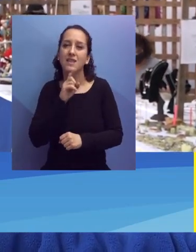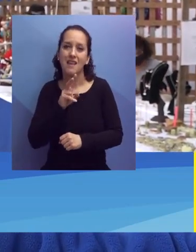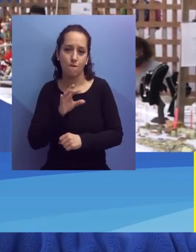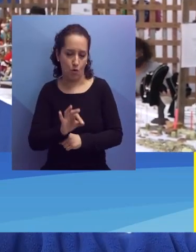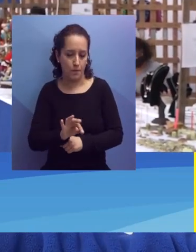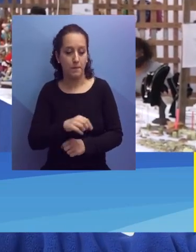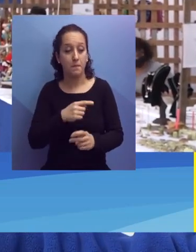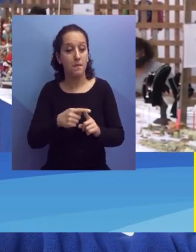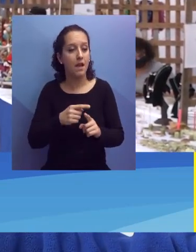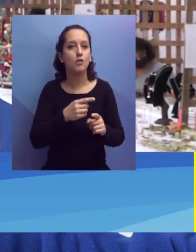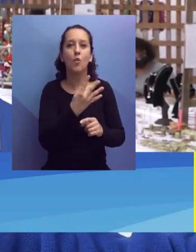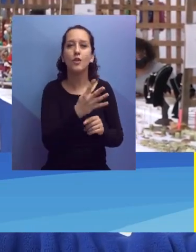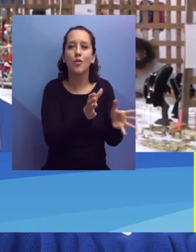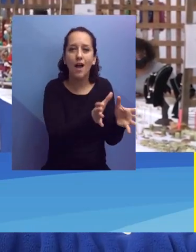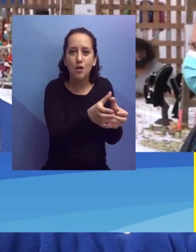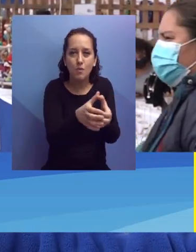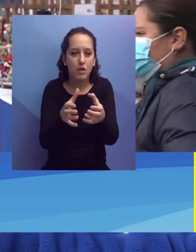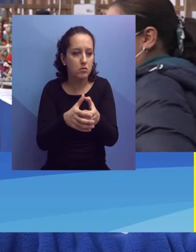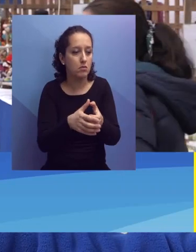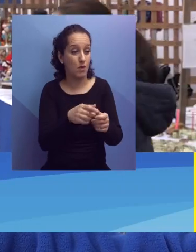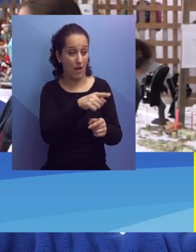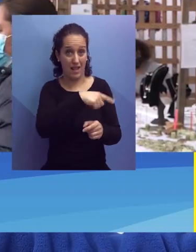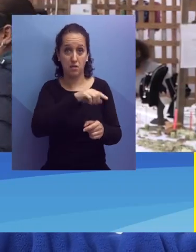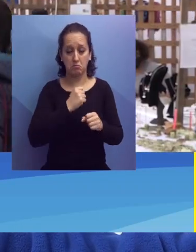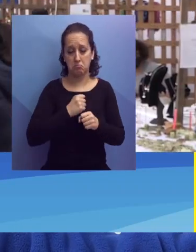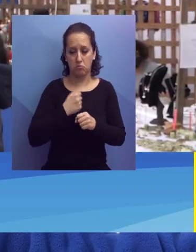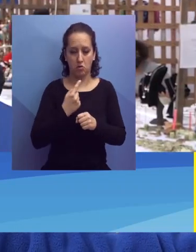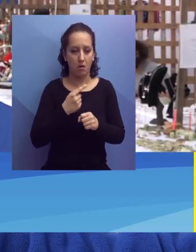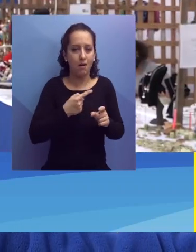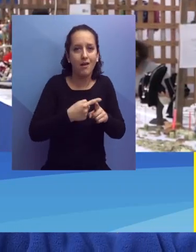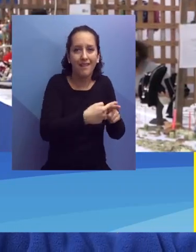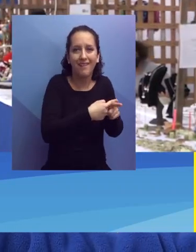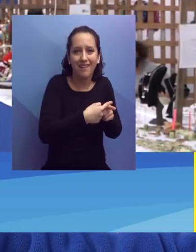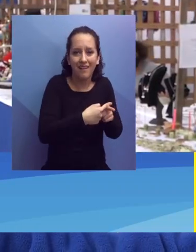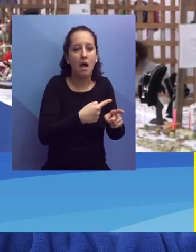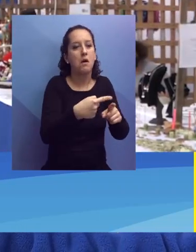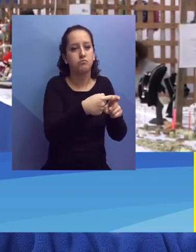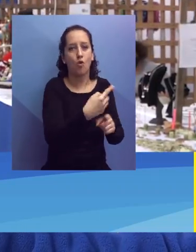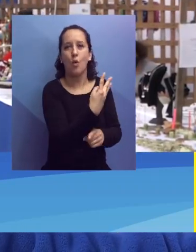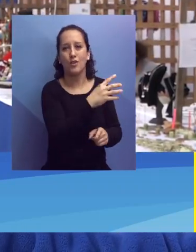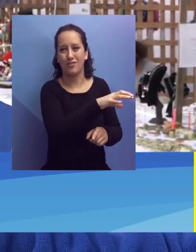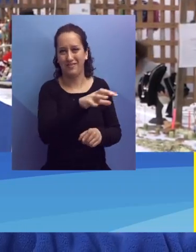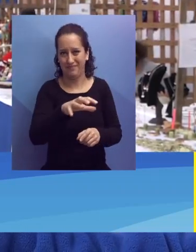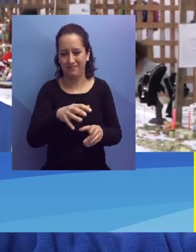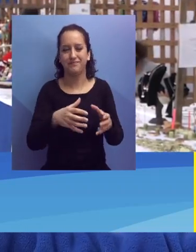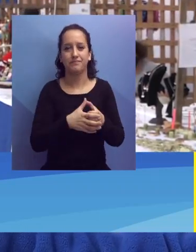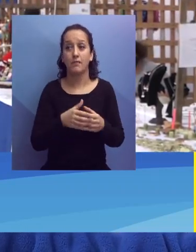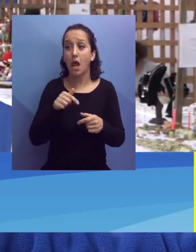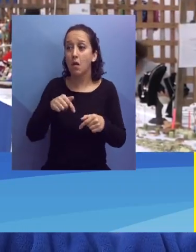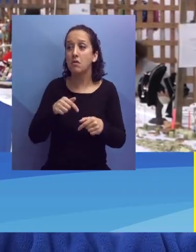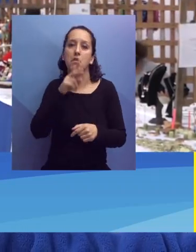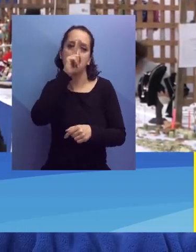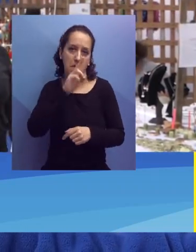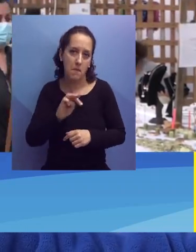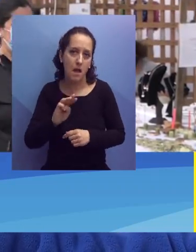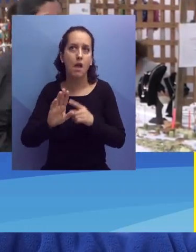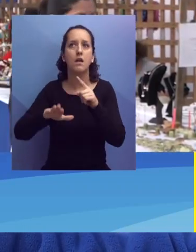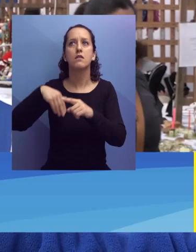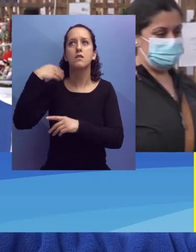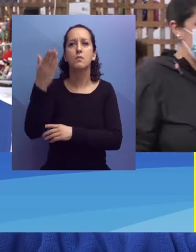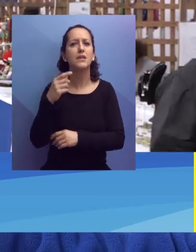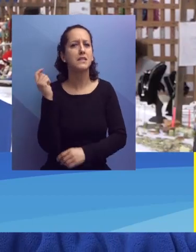Concepción y 4 agrupaciones de microemprendedores de pequeños artesanos. Esta es una actividad que estamos realizando para el Día de la Madre, pero vamos a realizar